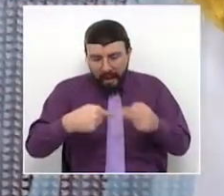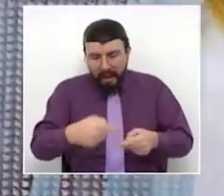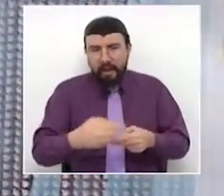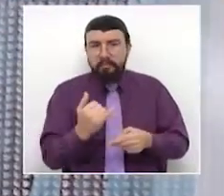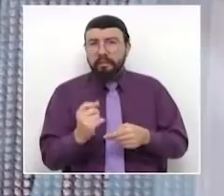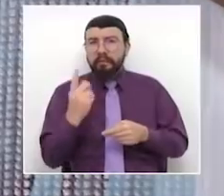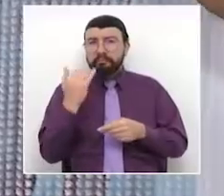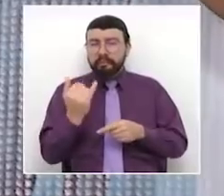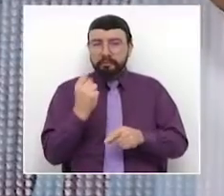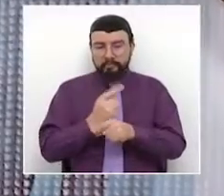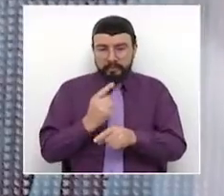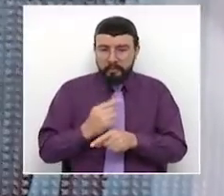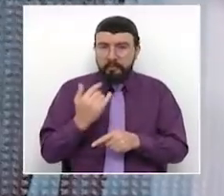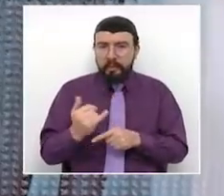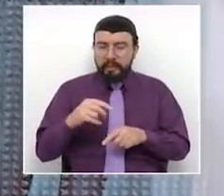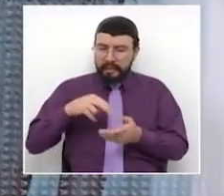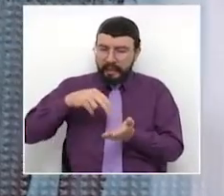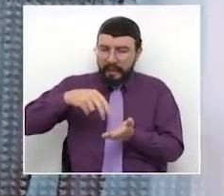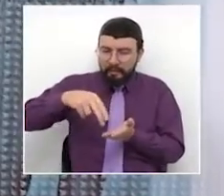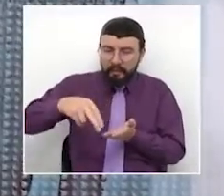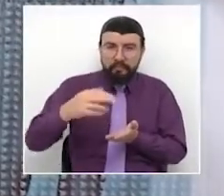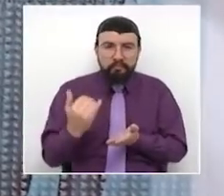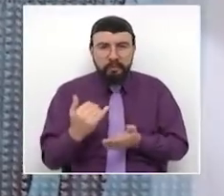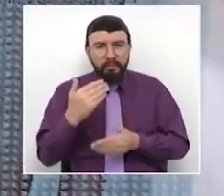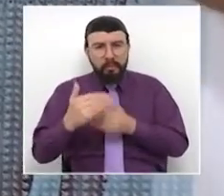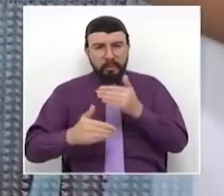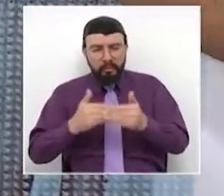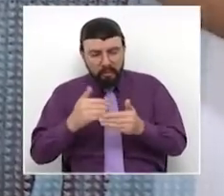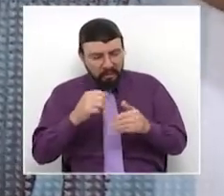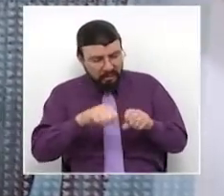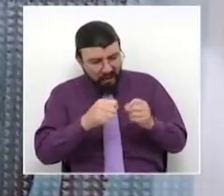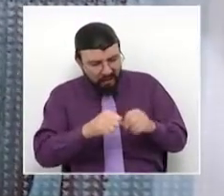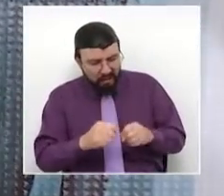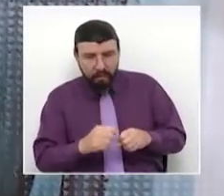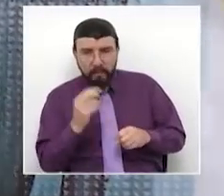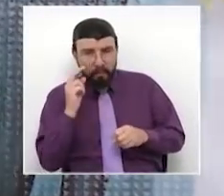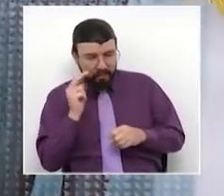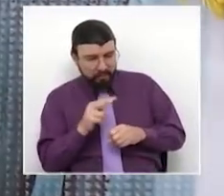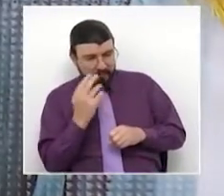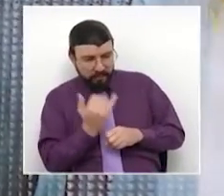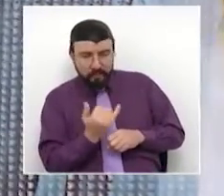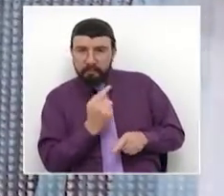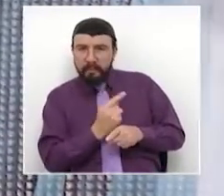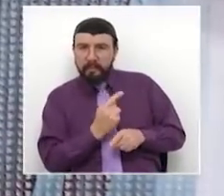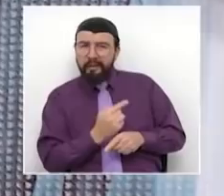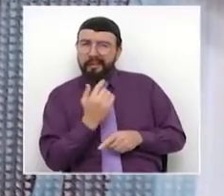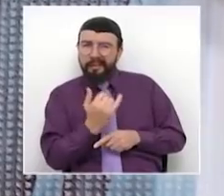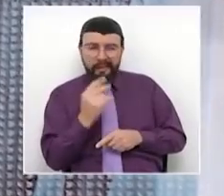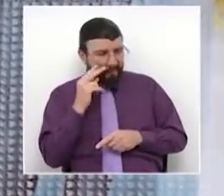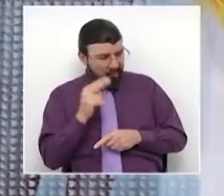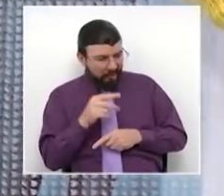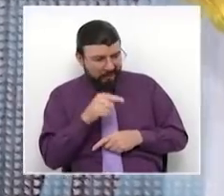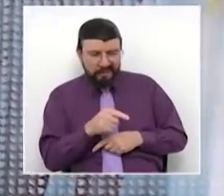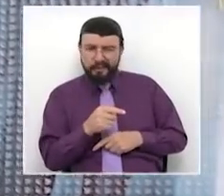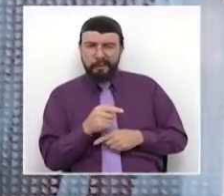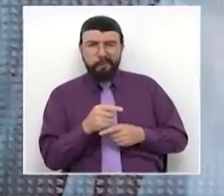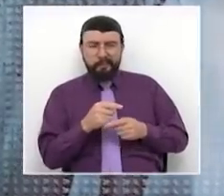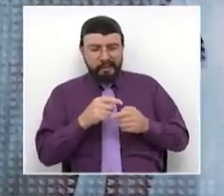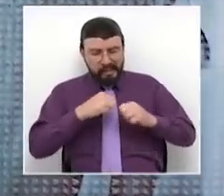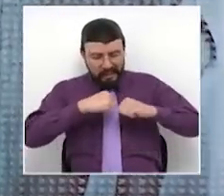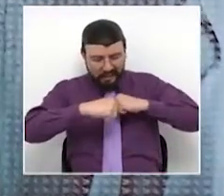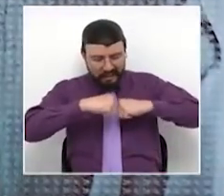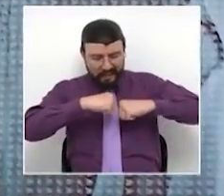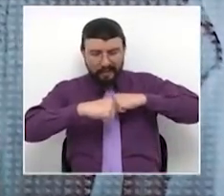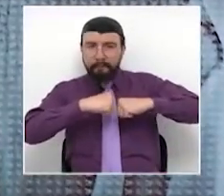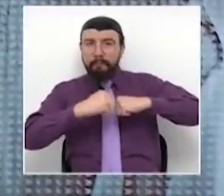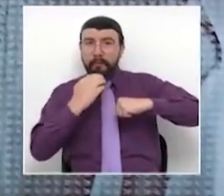esto se va deteriorando. Mire, por ejemplo, el movimiento que se está haciendo acá, esta carilla como desliza. Y fuera de eso tenemos en